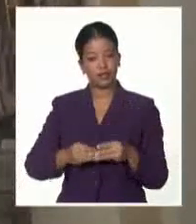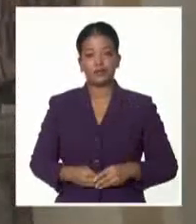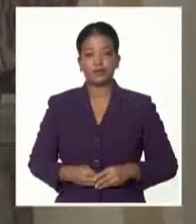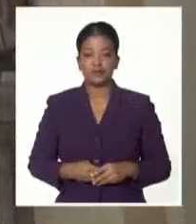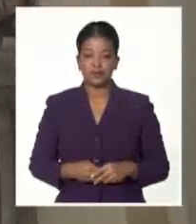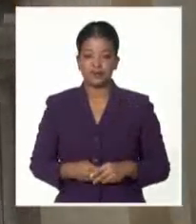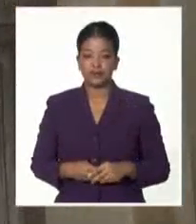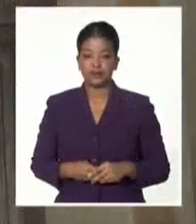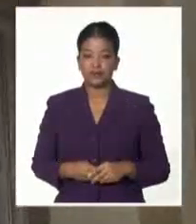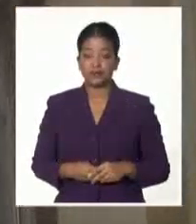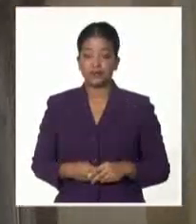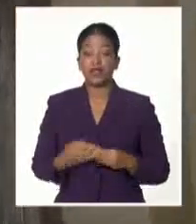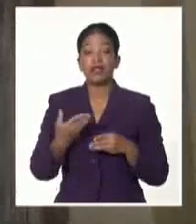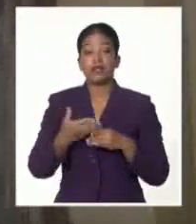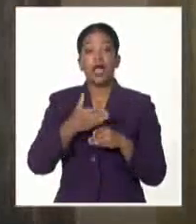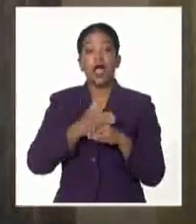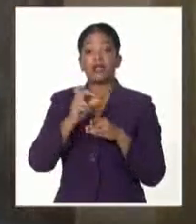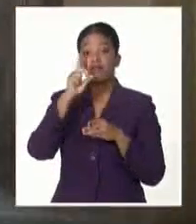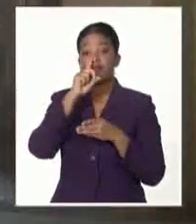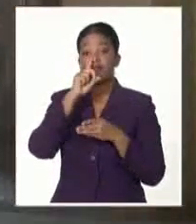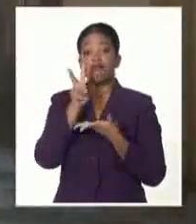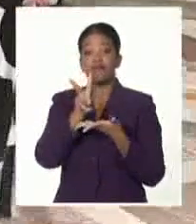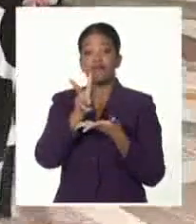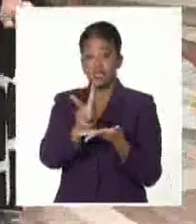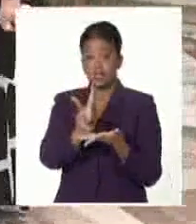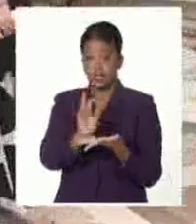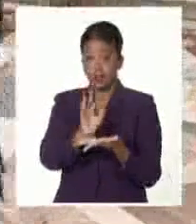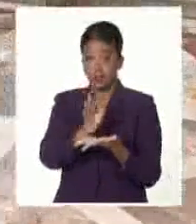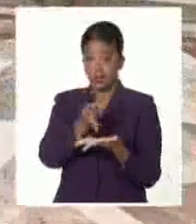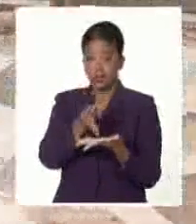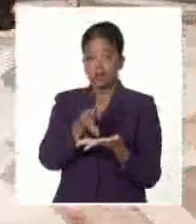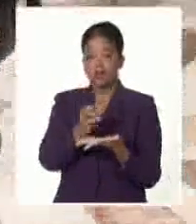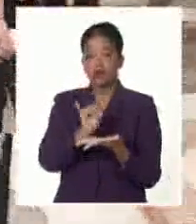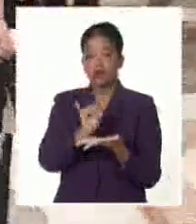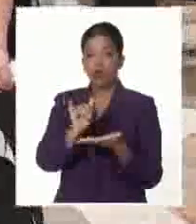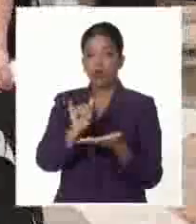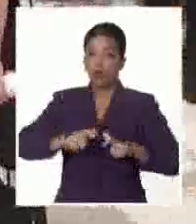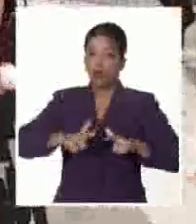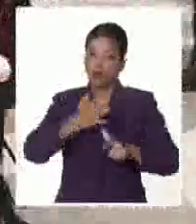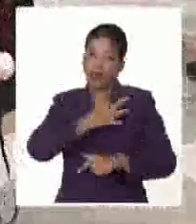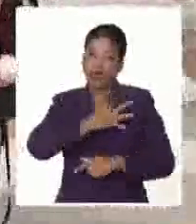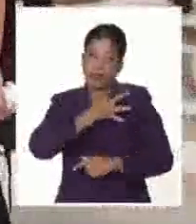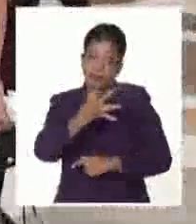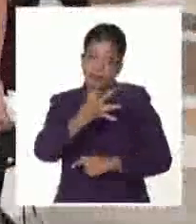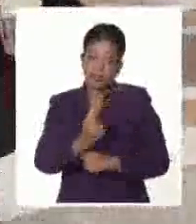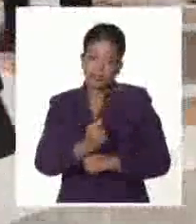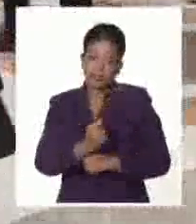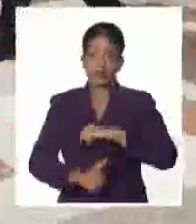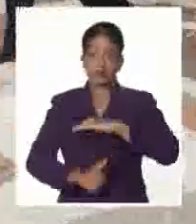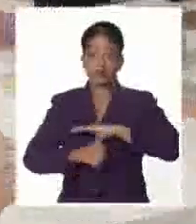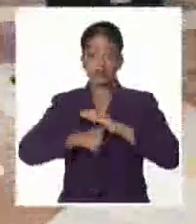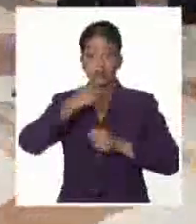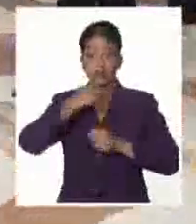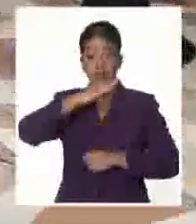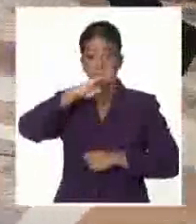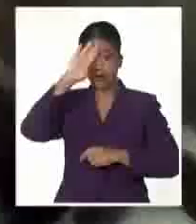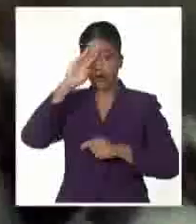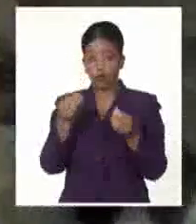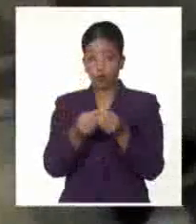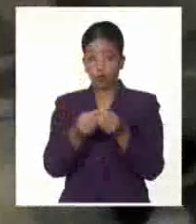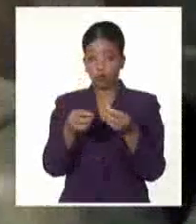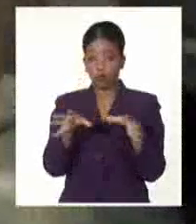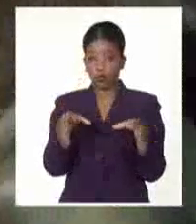Antes de finalizar su visita privada a la Ciudad de Estado y cumpliendo con una invitación de la Santa Sede, el presidente cubano, junto a la delegación